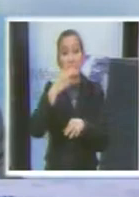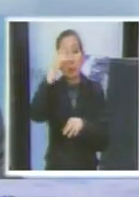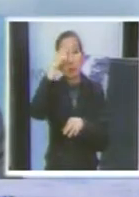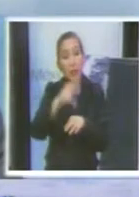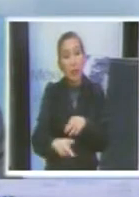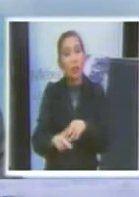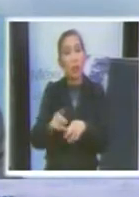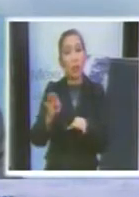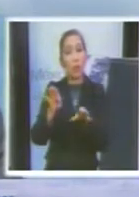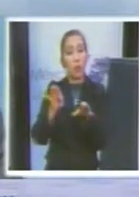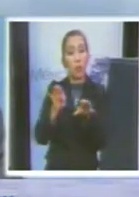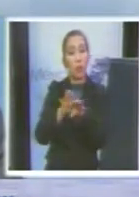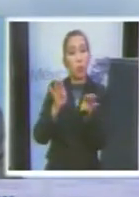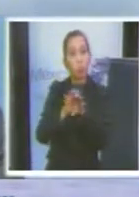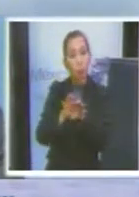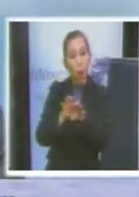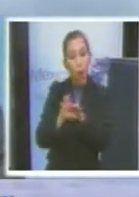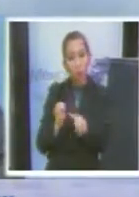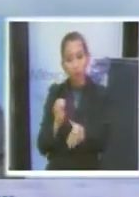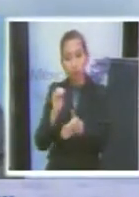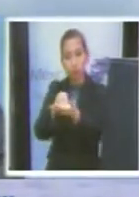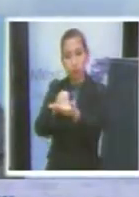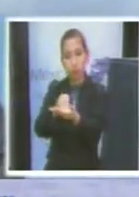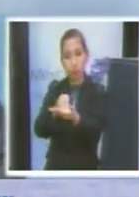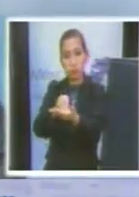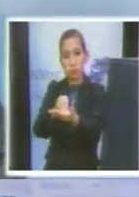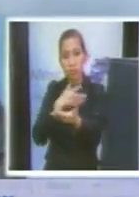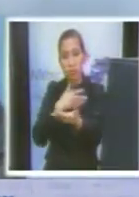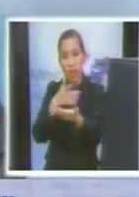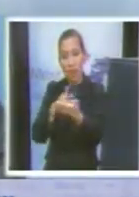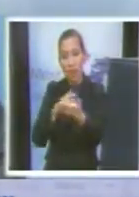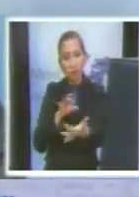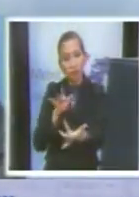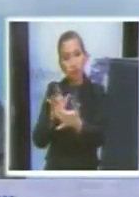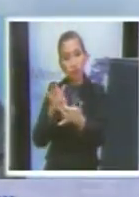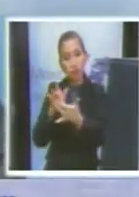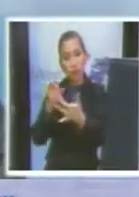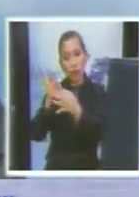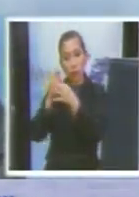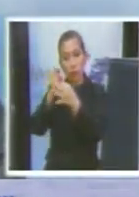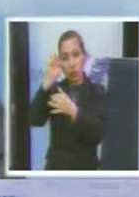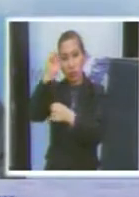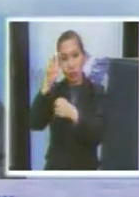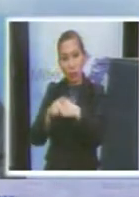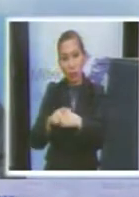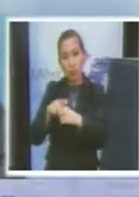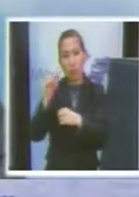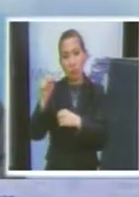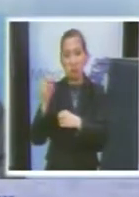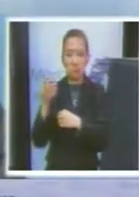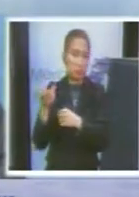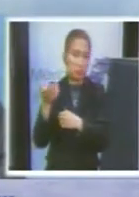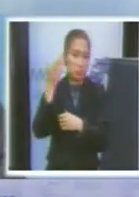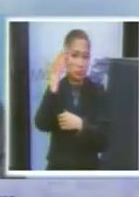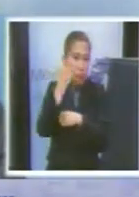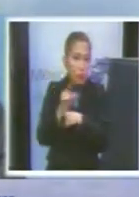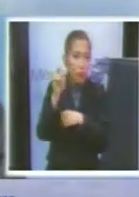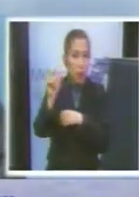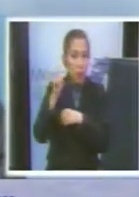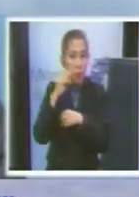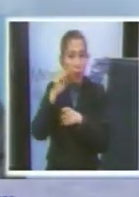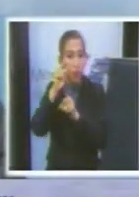México ponerse en el mapa y tener un instrumento de interlocución con la Unión Europea, que en cierto sentido fue